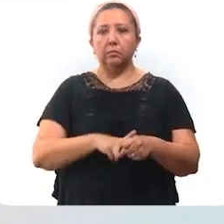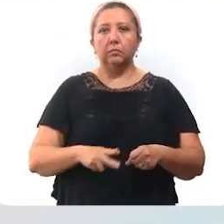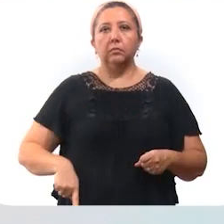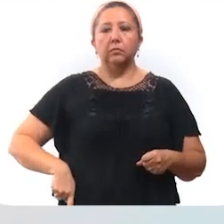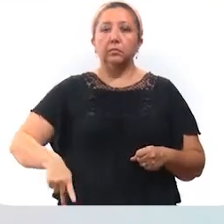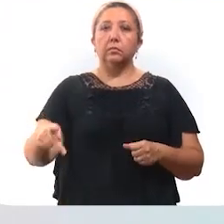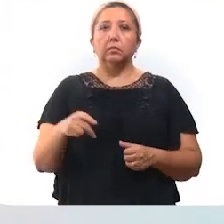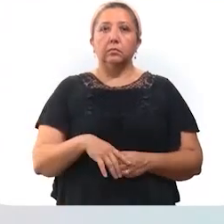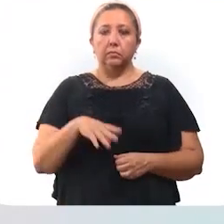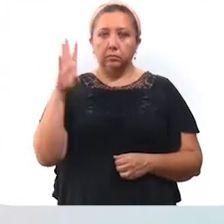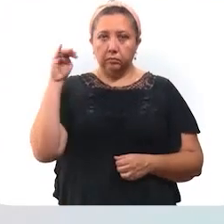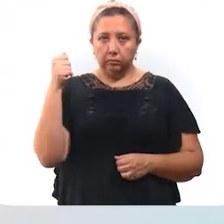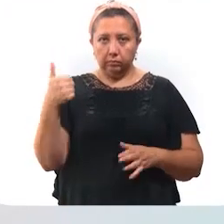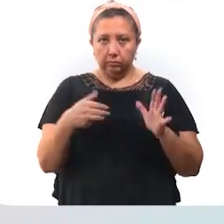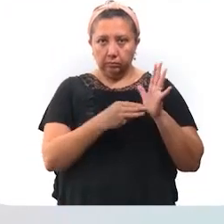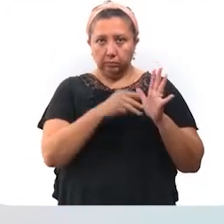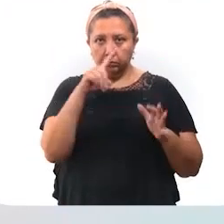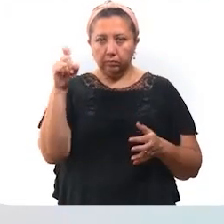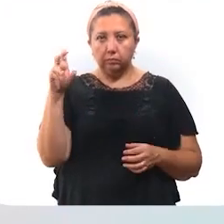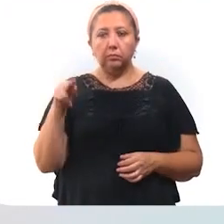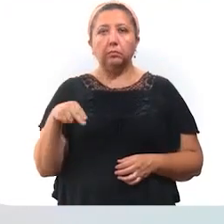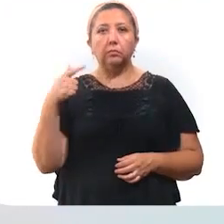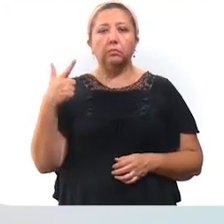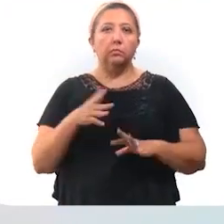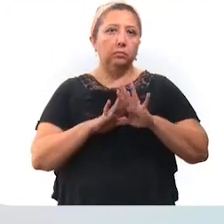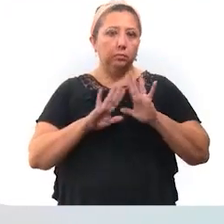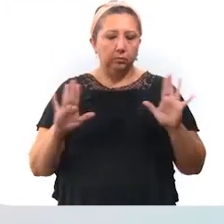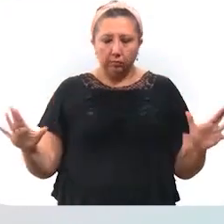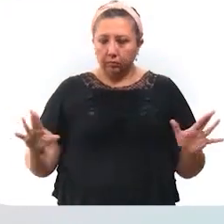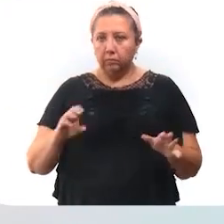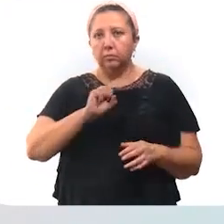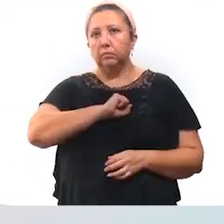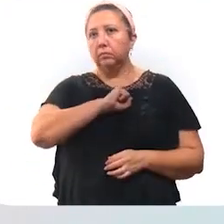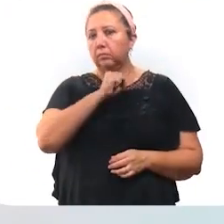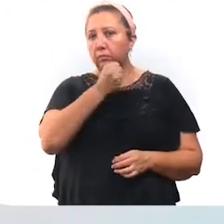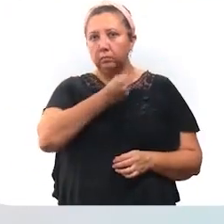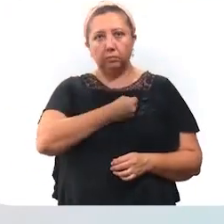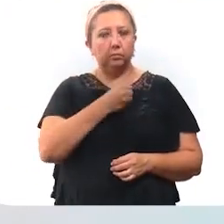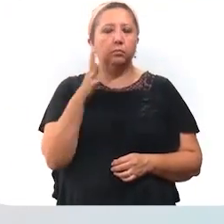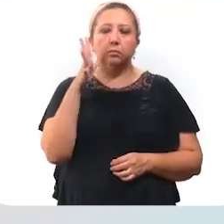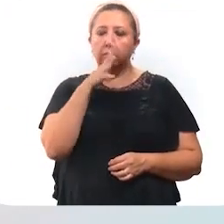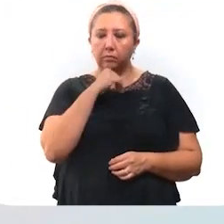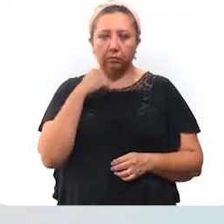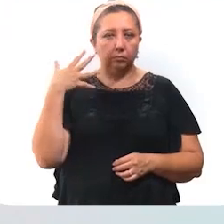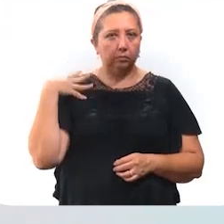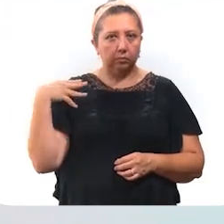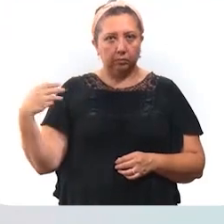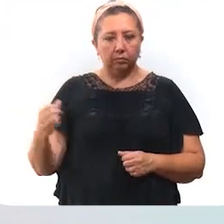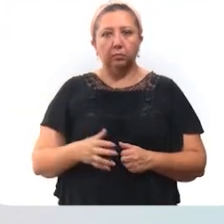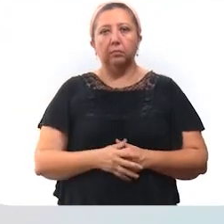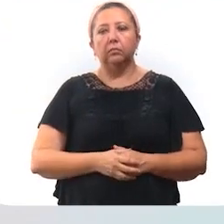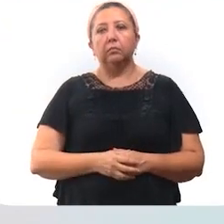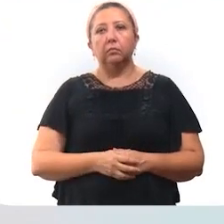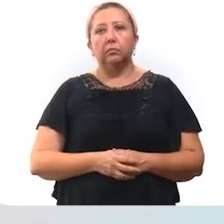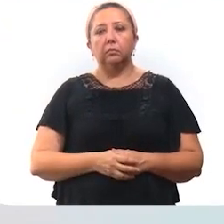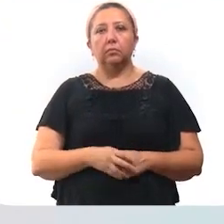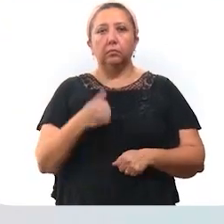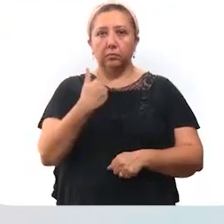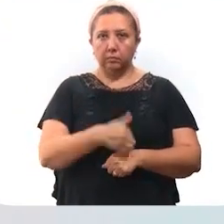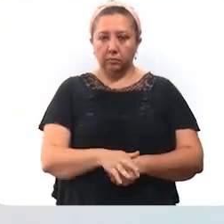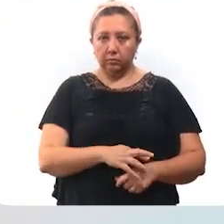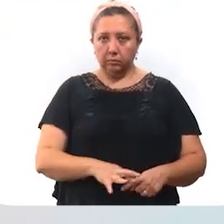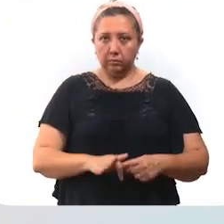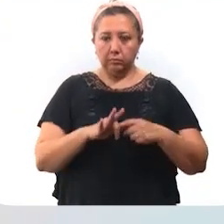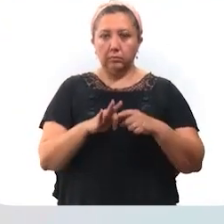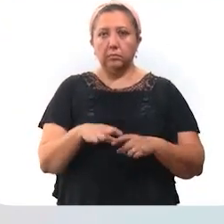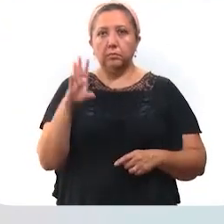hospitales públicos. 96.187 pacientes ya se recuperaron, no presentan síntomas ni pueden contagiar. Esta